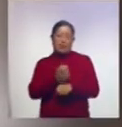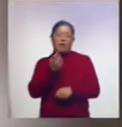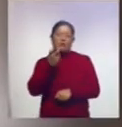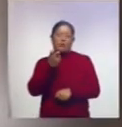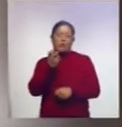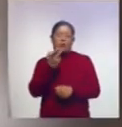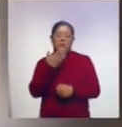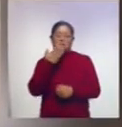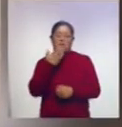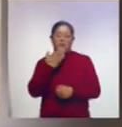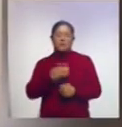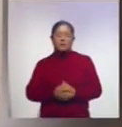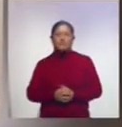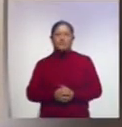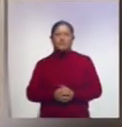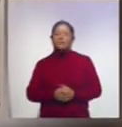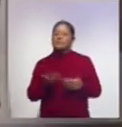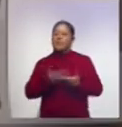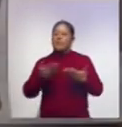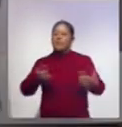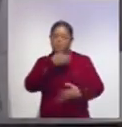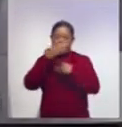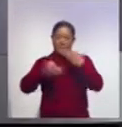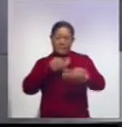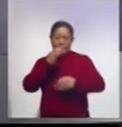redacción, Ahora Noticias.